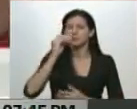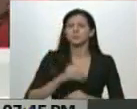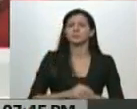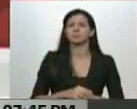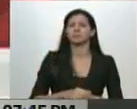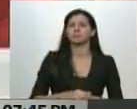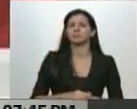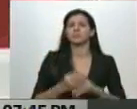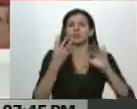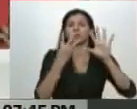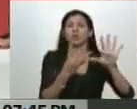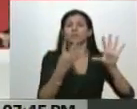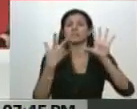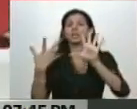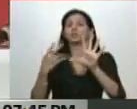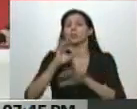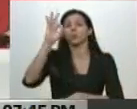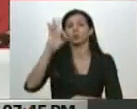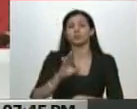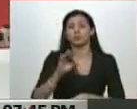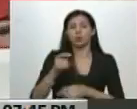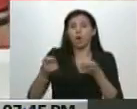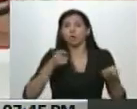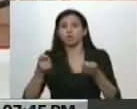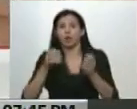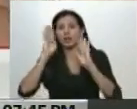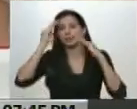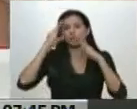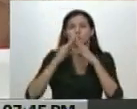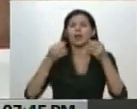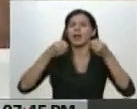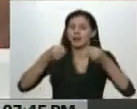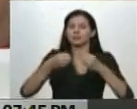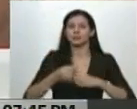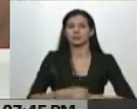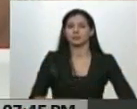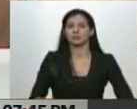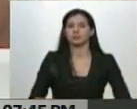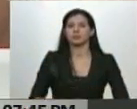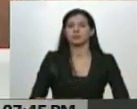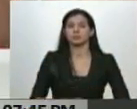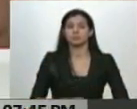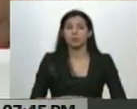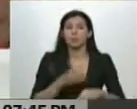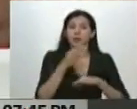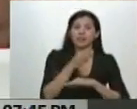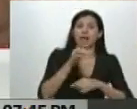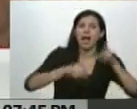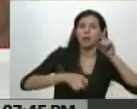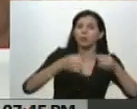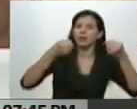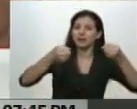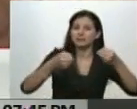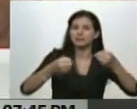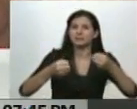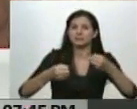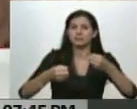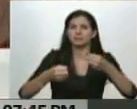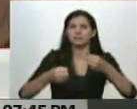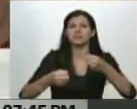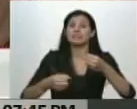nos fijamos alcanzar el 98% de régimen. Quiere decir que vamos a avanzar hacia un grupo de cárceles que está dentro de los